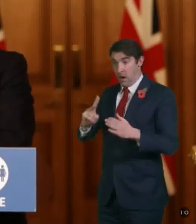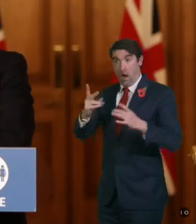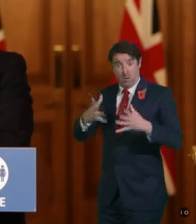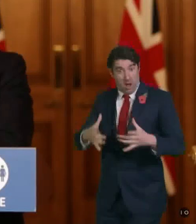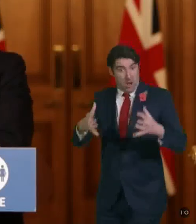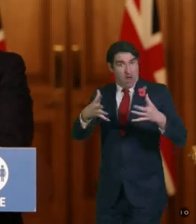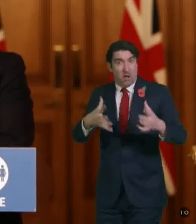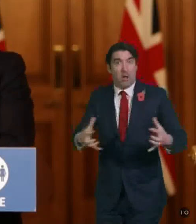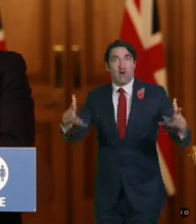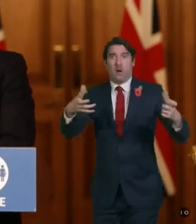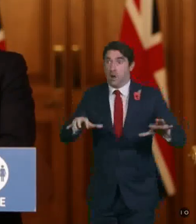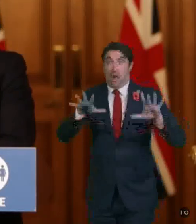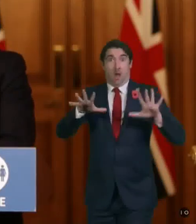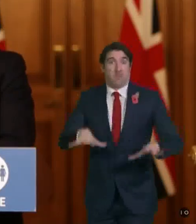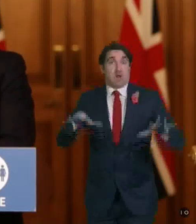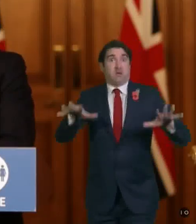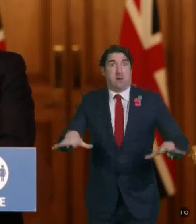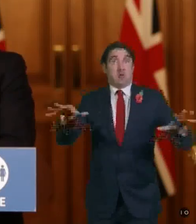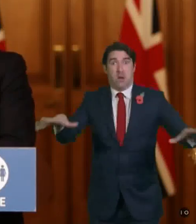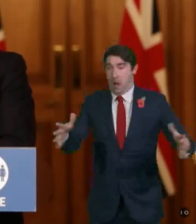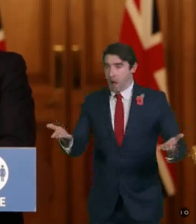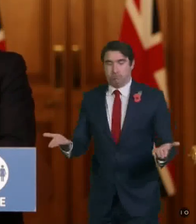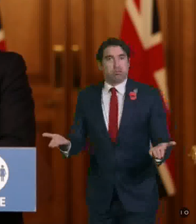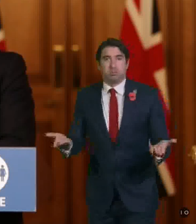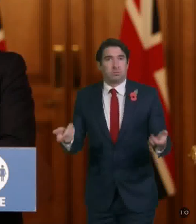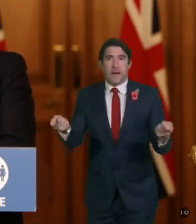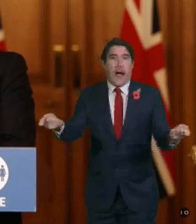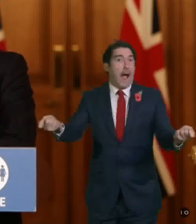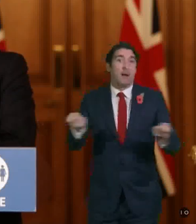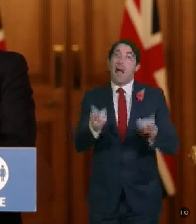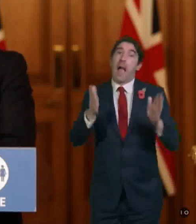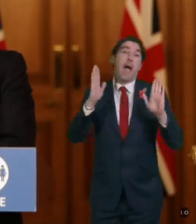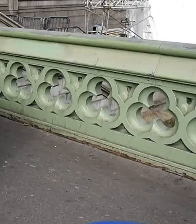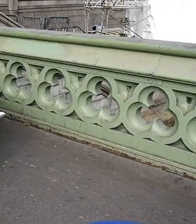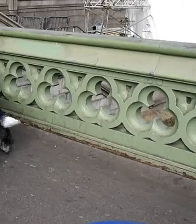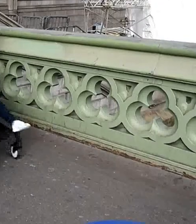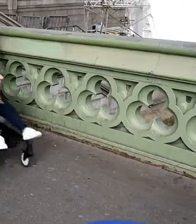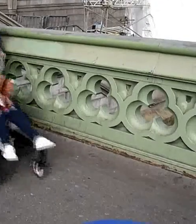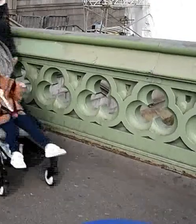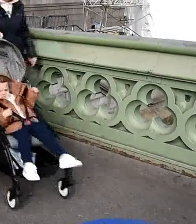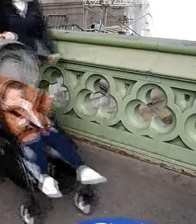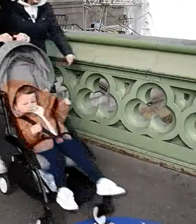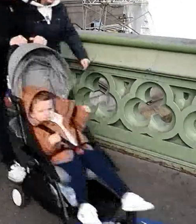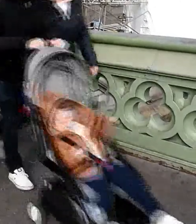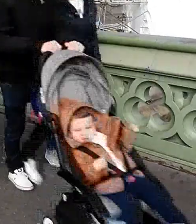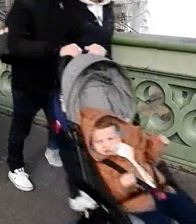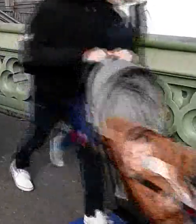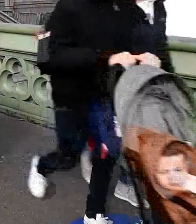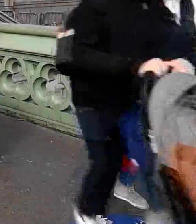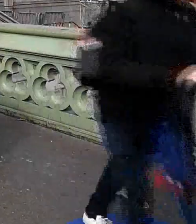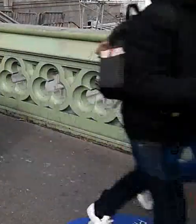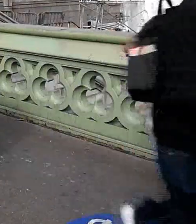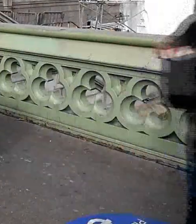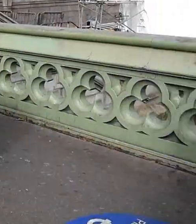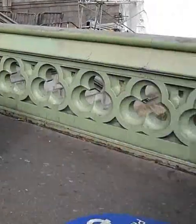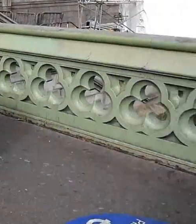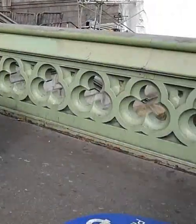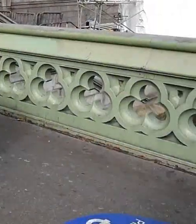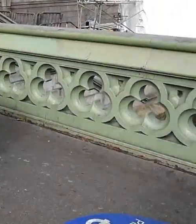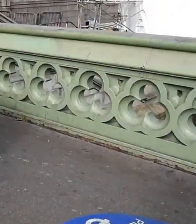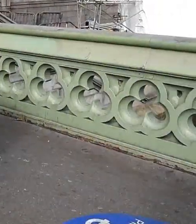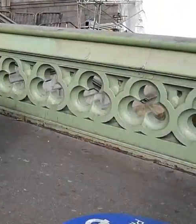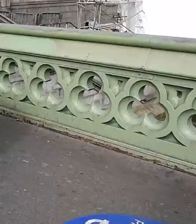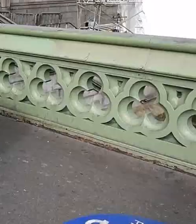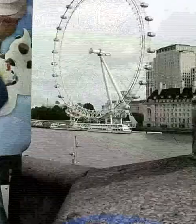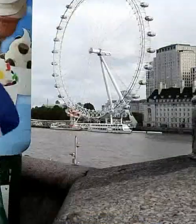el primer ministro británico gordon soon anunció este sábado un confinamiento nacional para inglaterra de un mes de duración desde el próximo